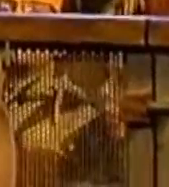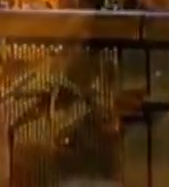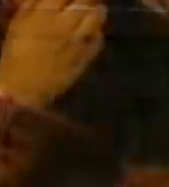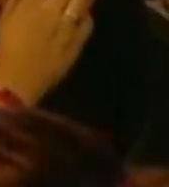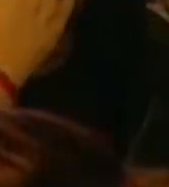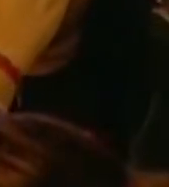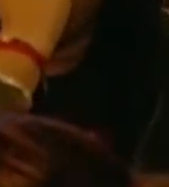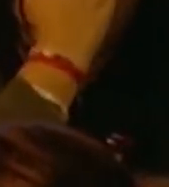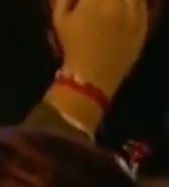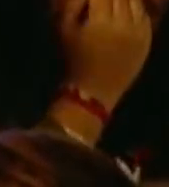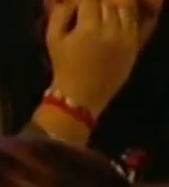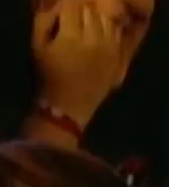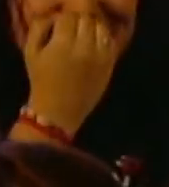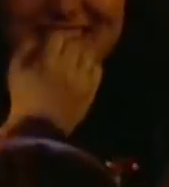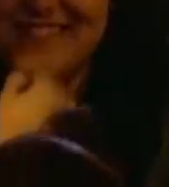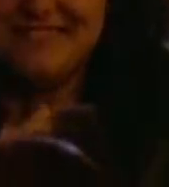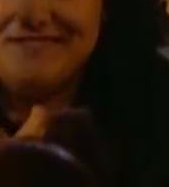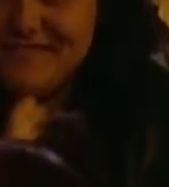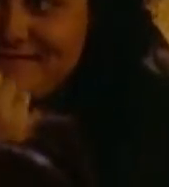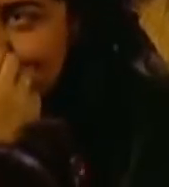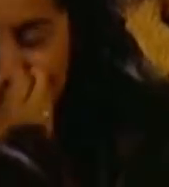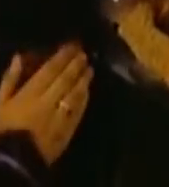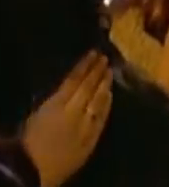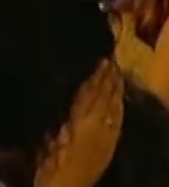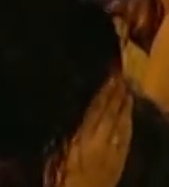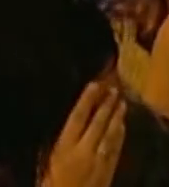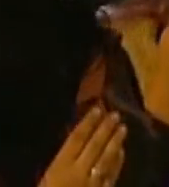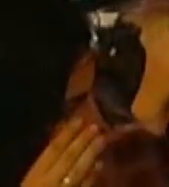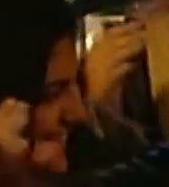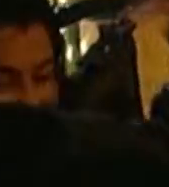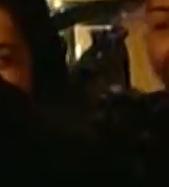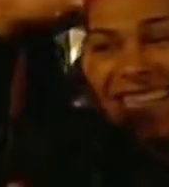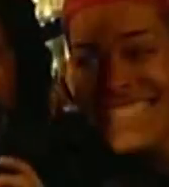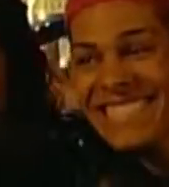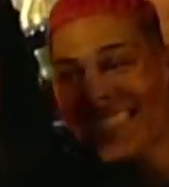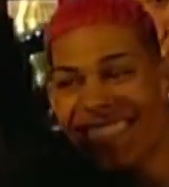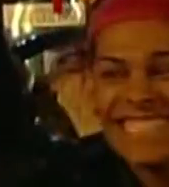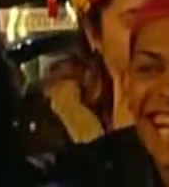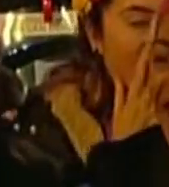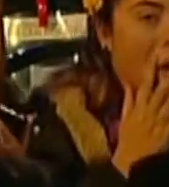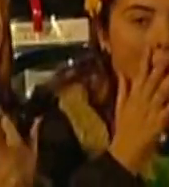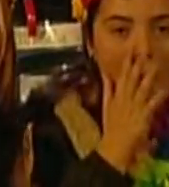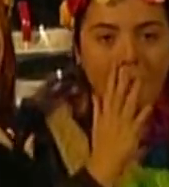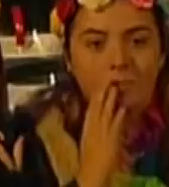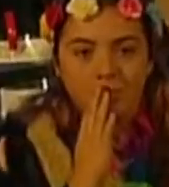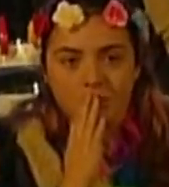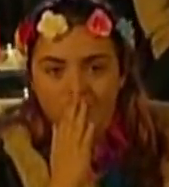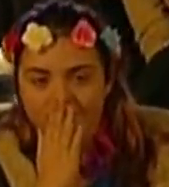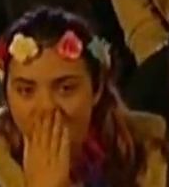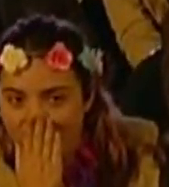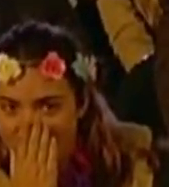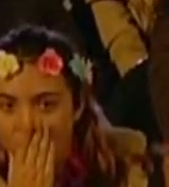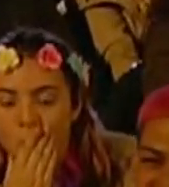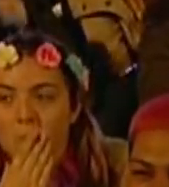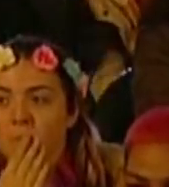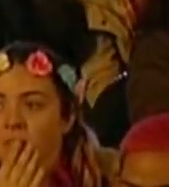seguramente que podrán leer el texto que hayan escrito para compartirlo con nosotros. Estamos en el Parque Santa Catalina y